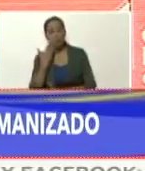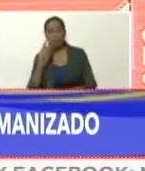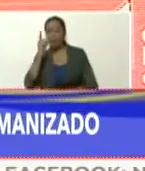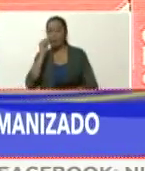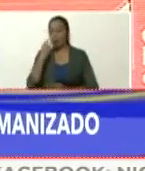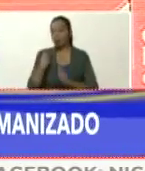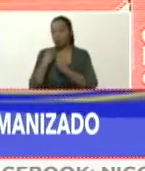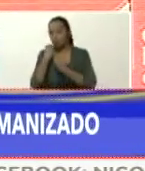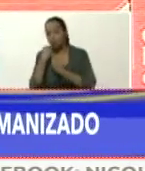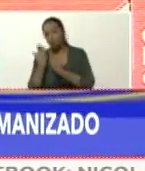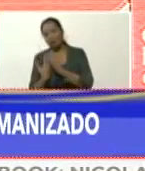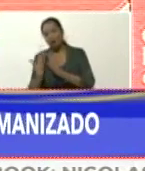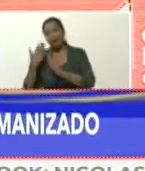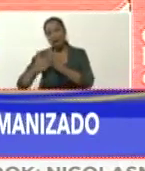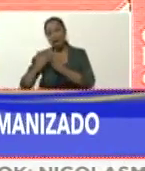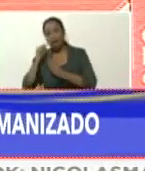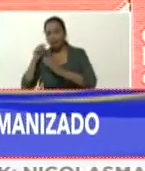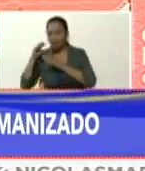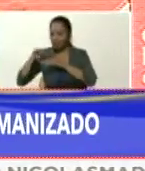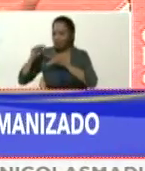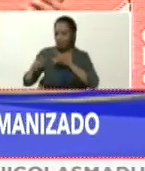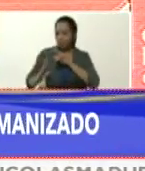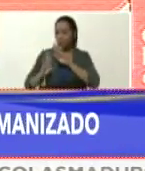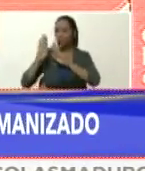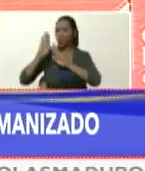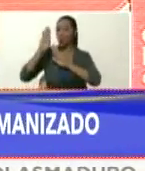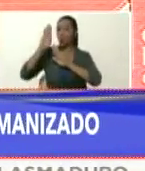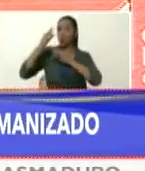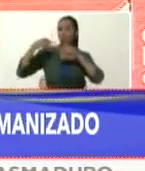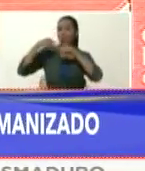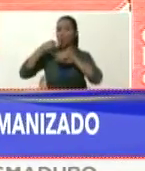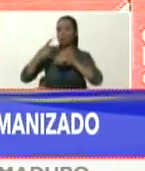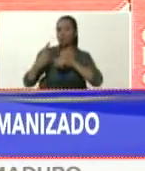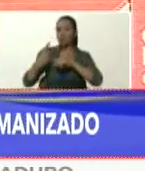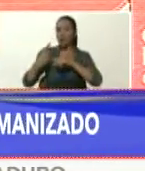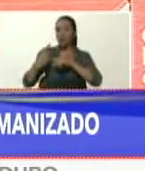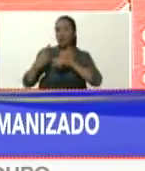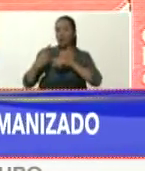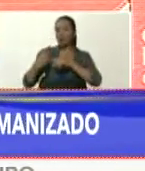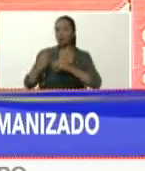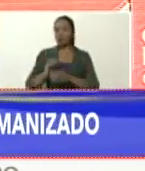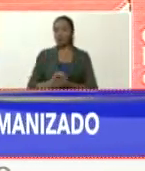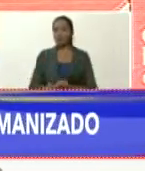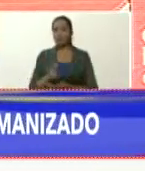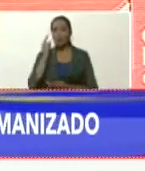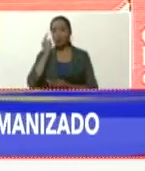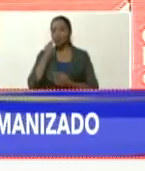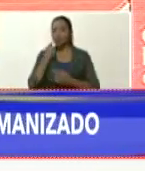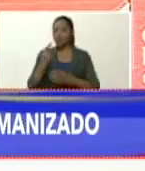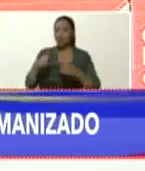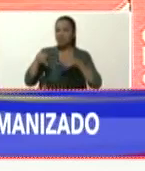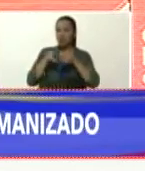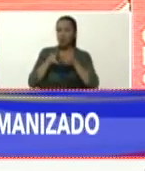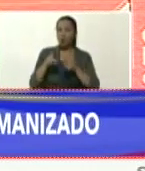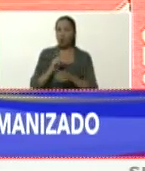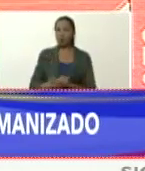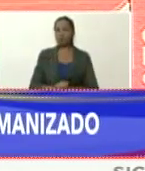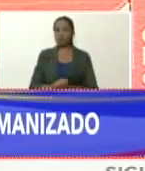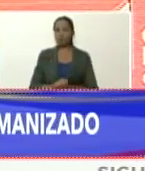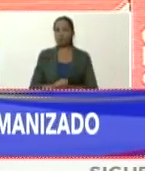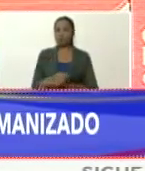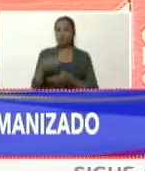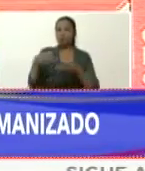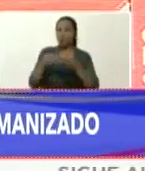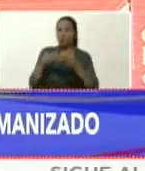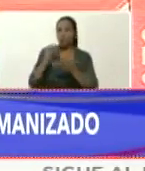padre, esa generación va a crecer, como decía la doctora, la generación del futuro, la generación del